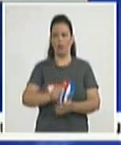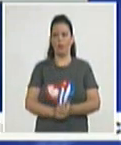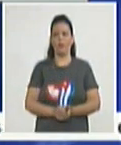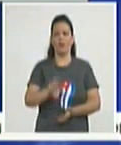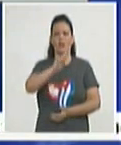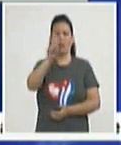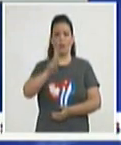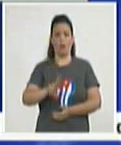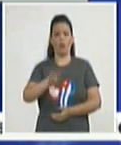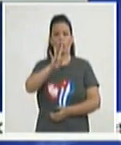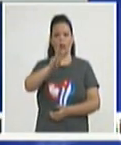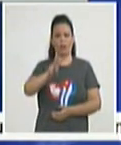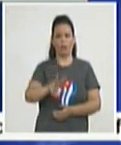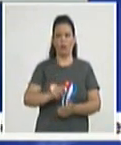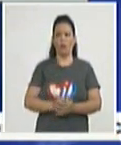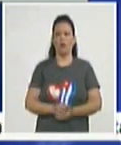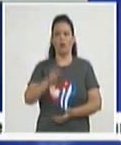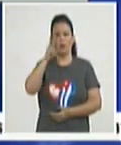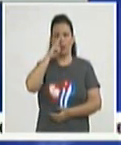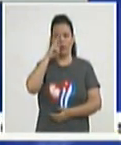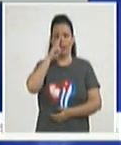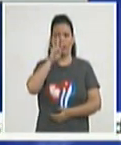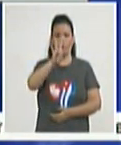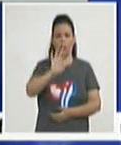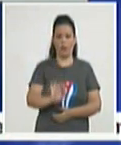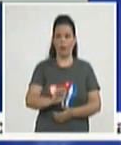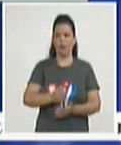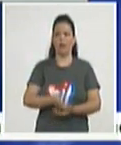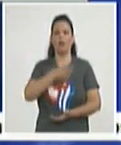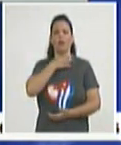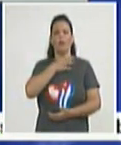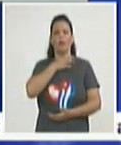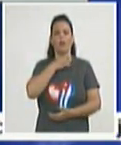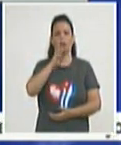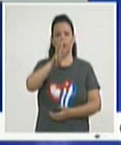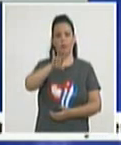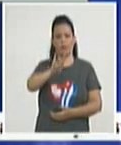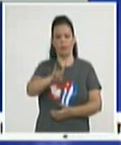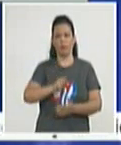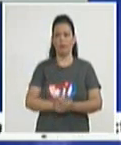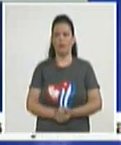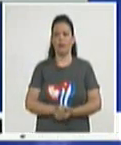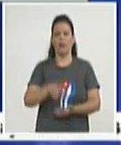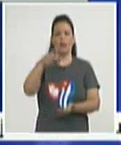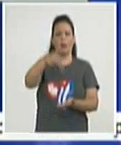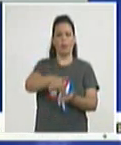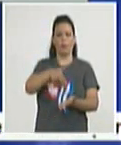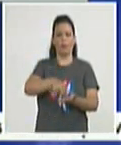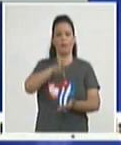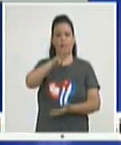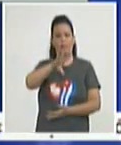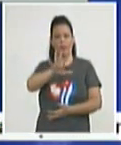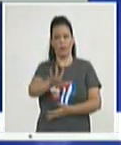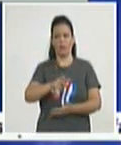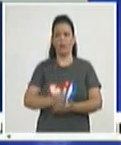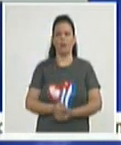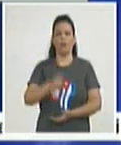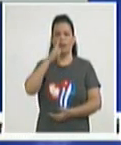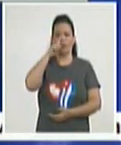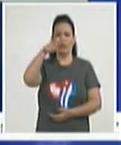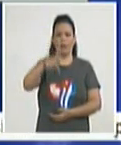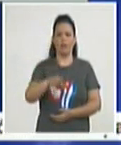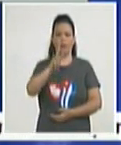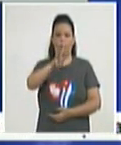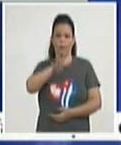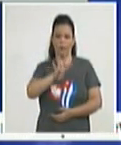42, Nuevitas 40, Esmeralda 39, Minas 35, Najasa 34,